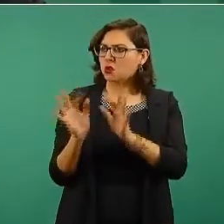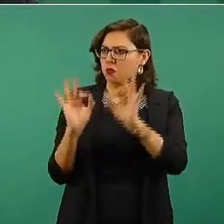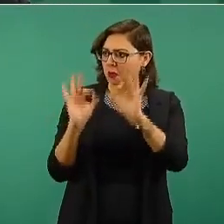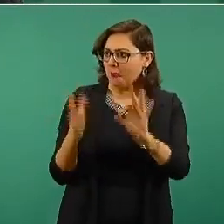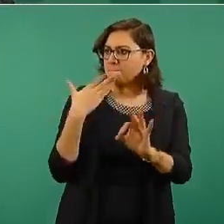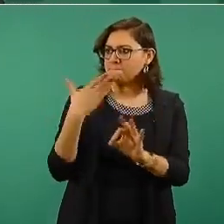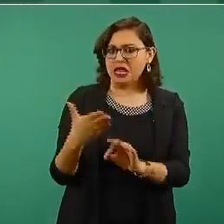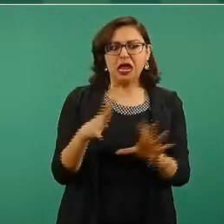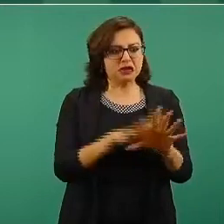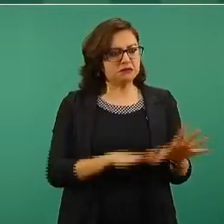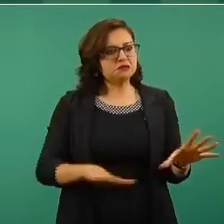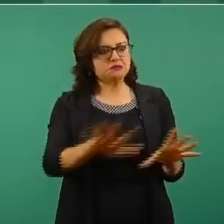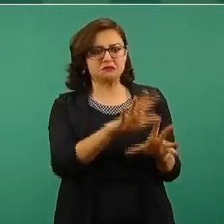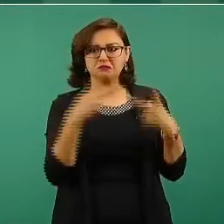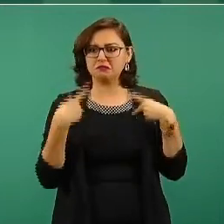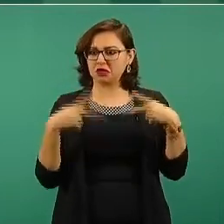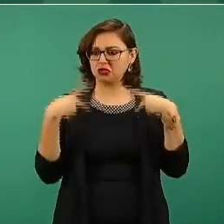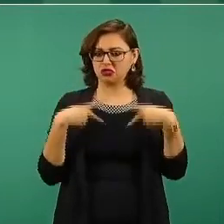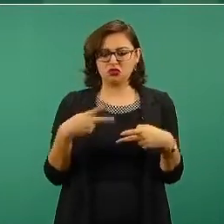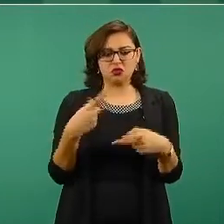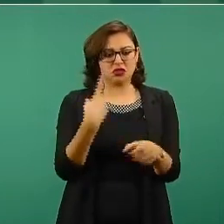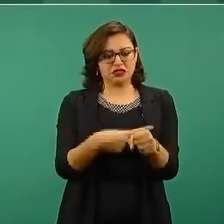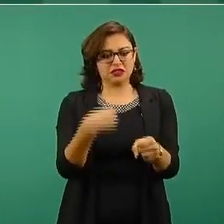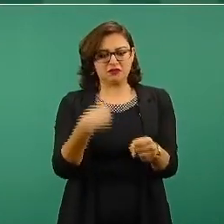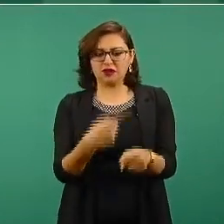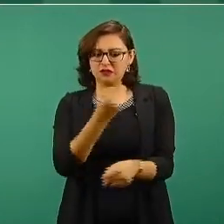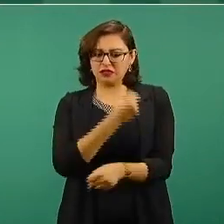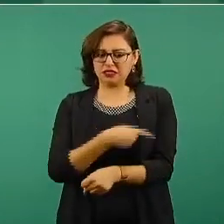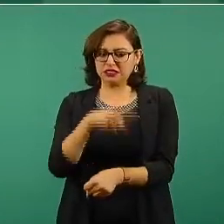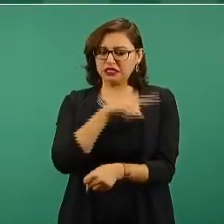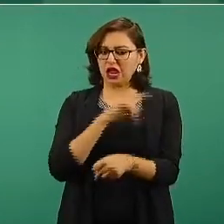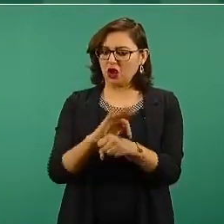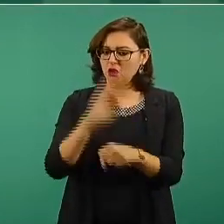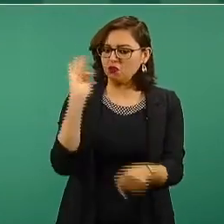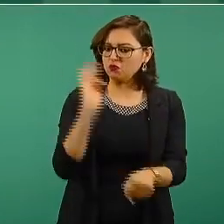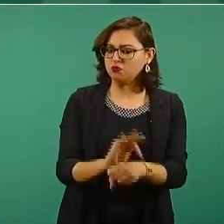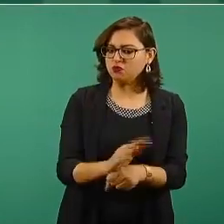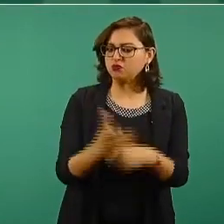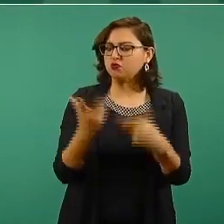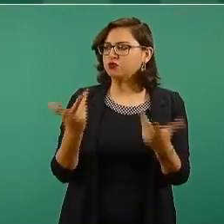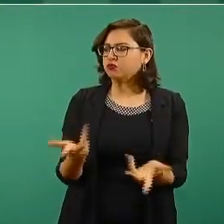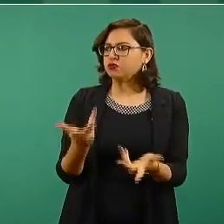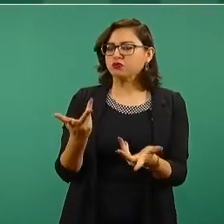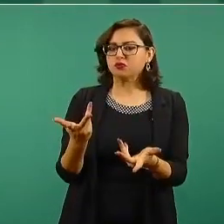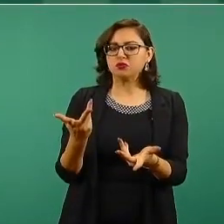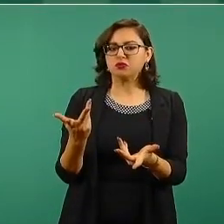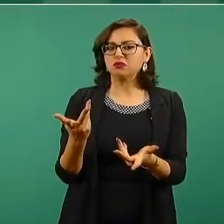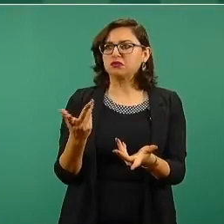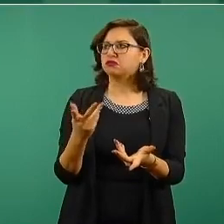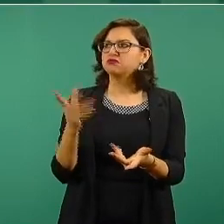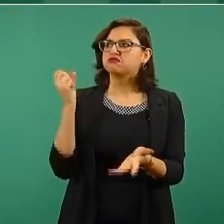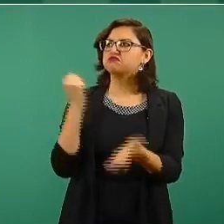el interés de una de las farmacéuticas vinculadas al gobierno?